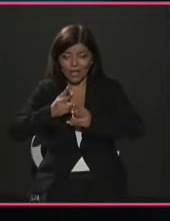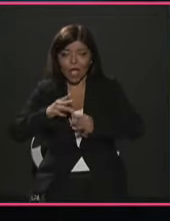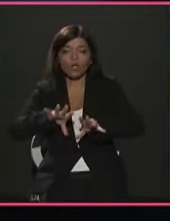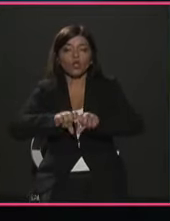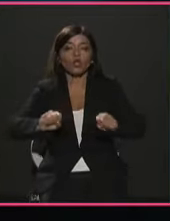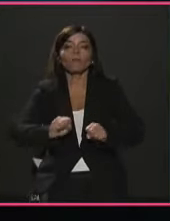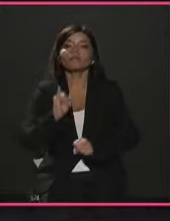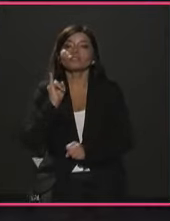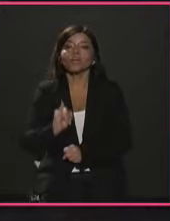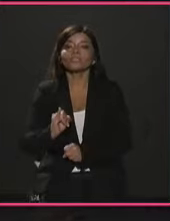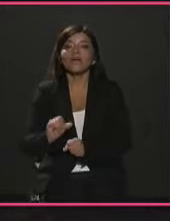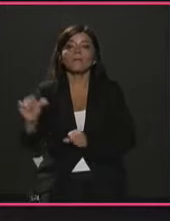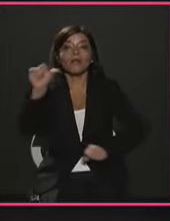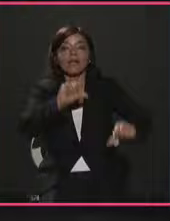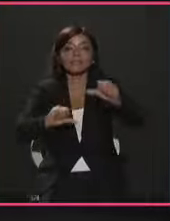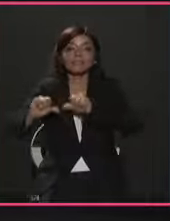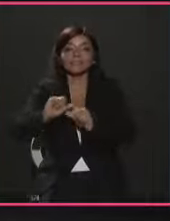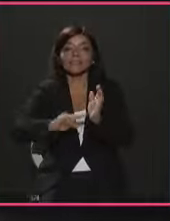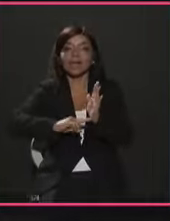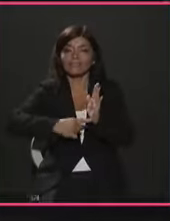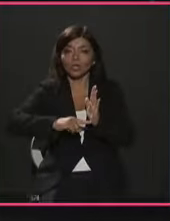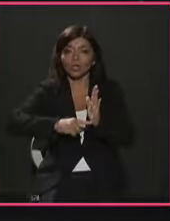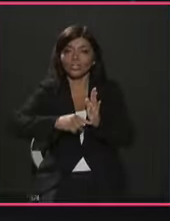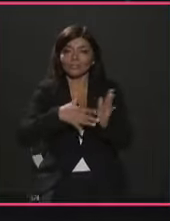compromiso siempre con la ciencia y la